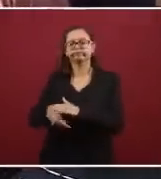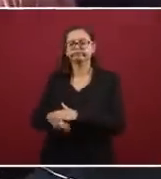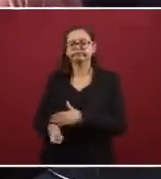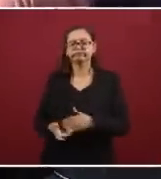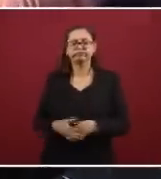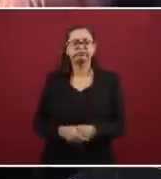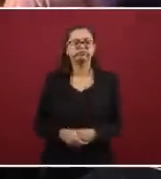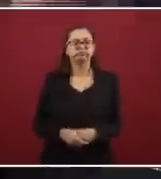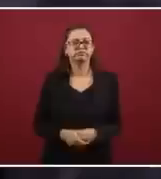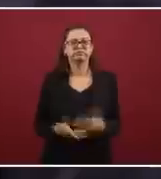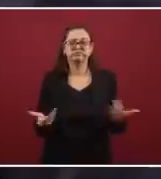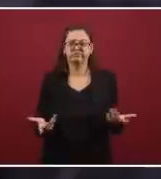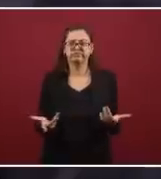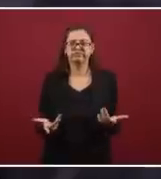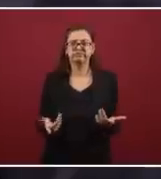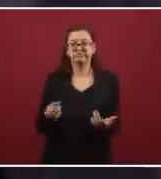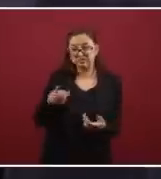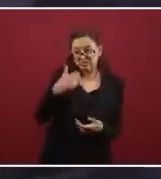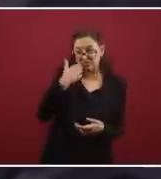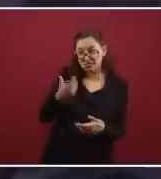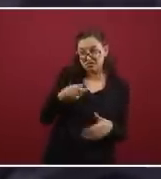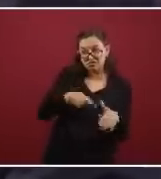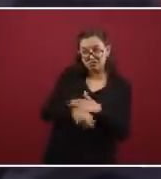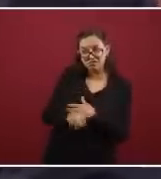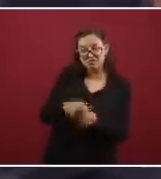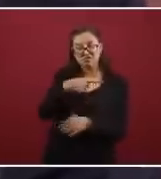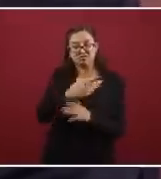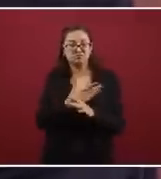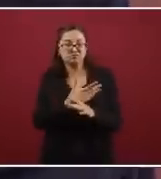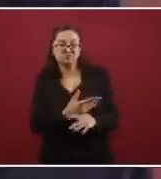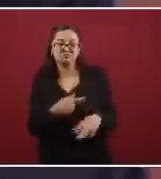Ese gallo quiere maíz, decía Porfirio,